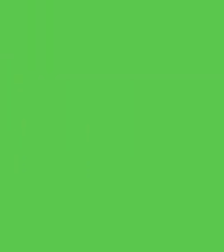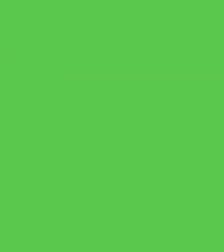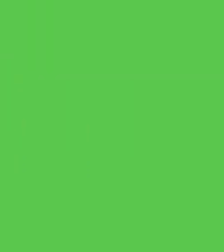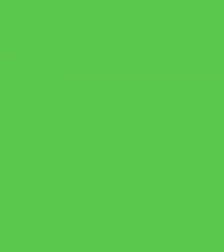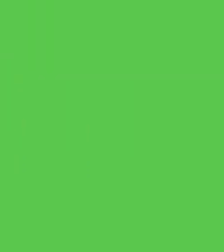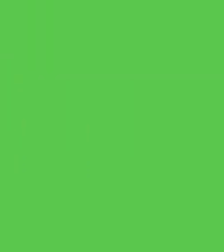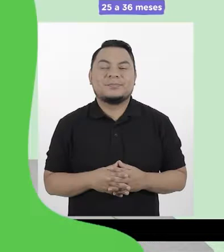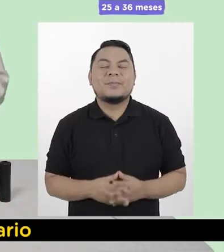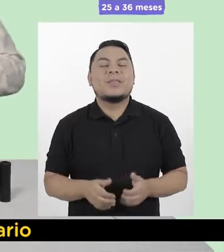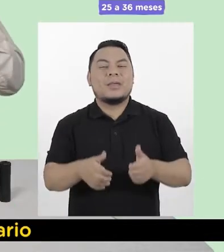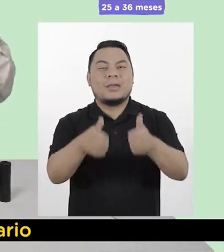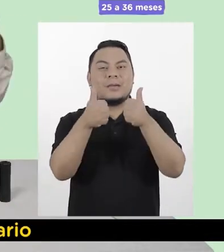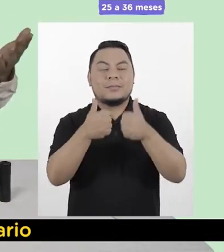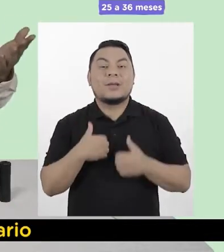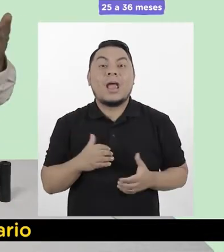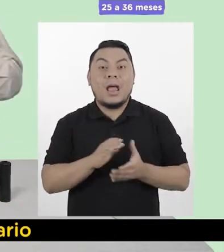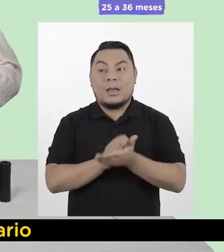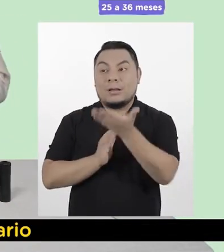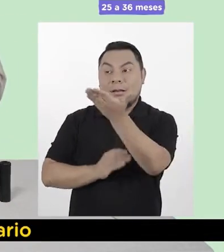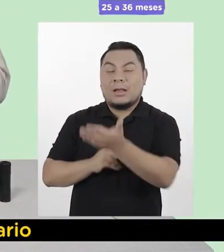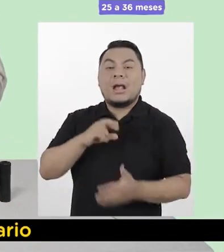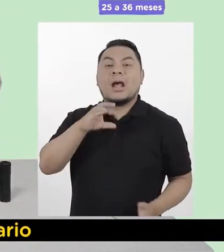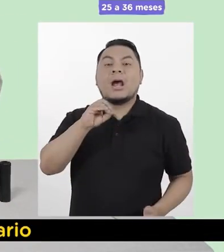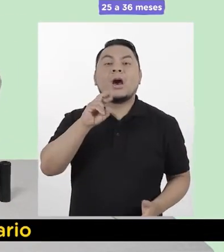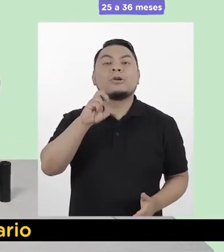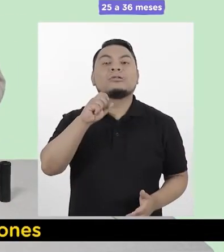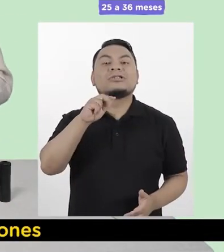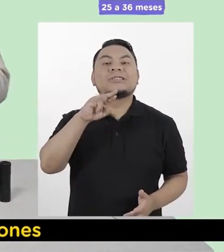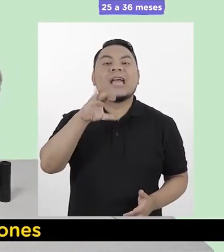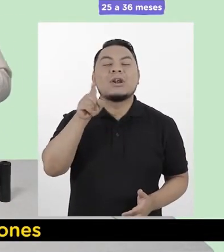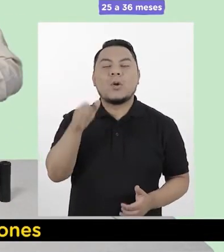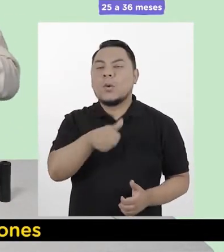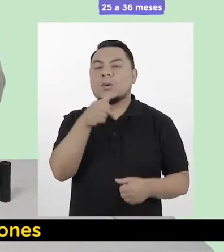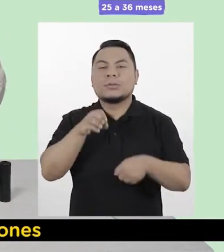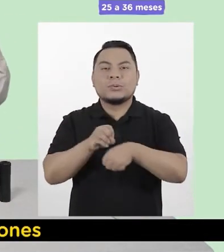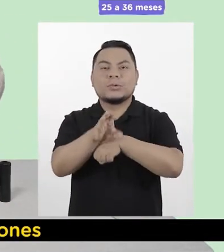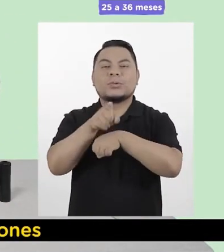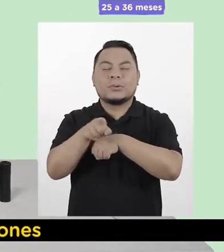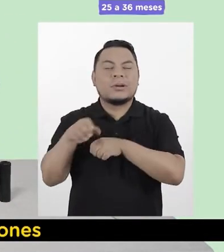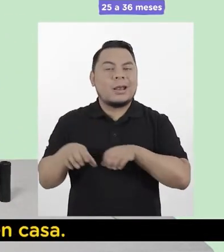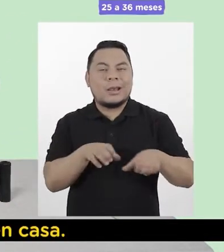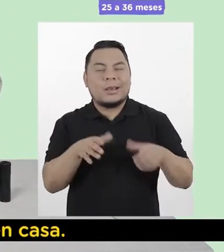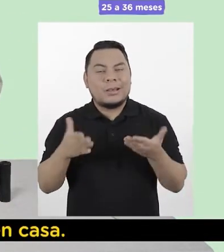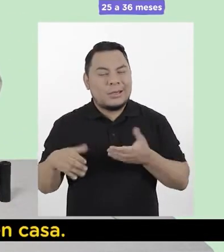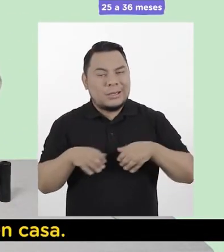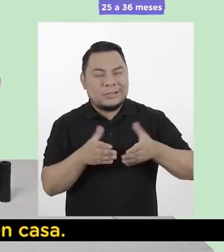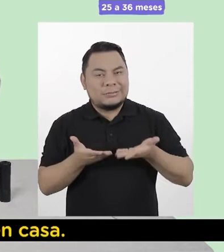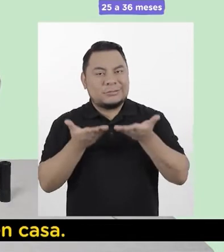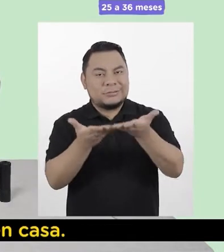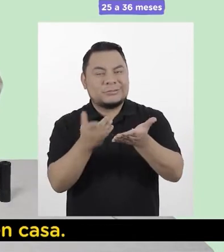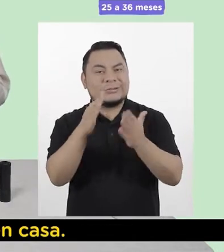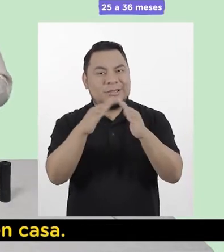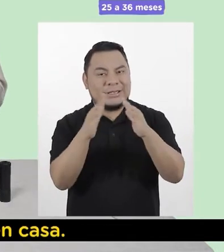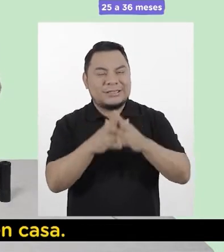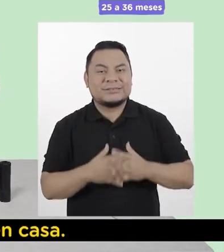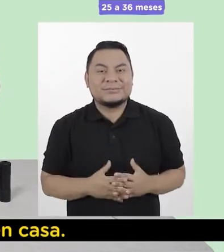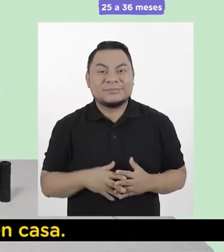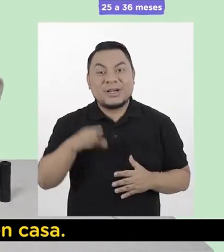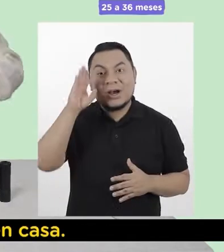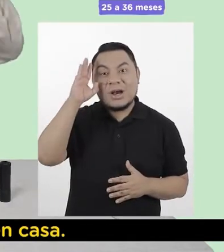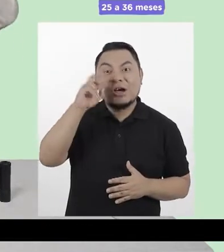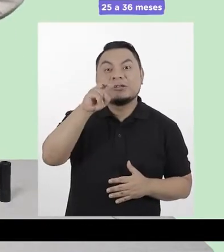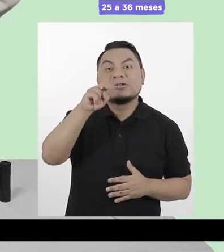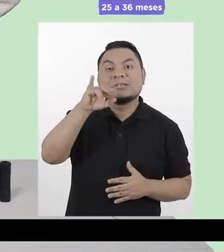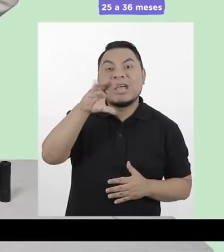actividad. Bien, ahora mi compañera Rosario les brindará otras recomendaciones para el desarrollo de la actividad en